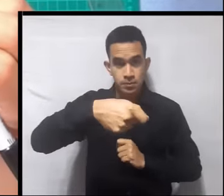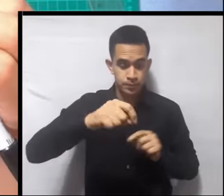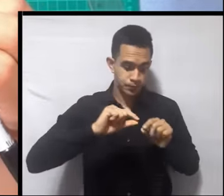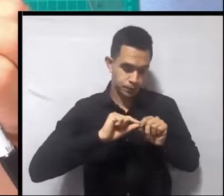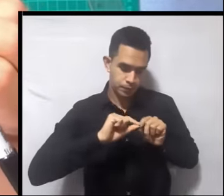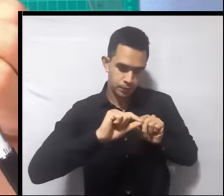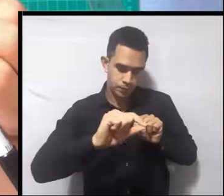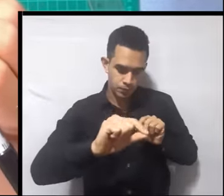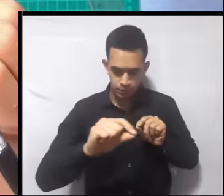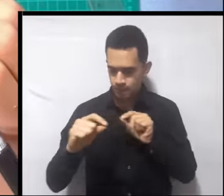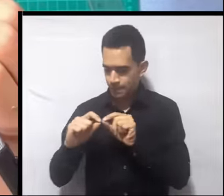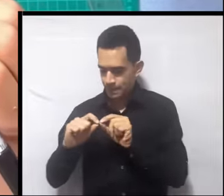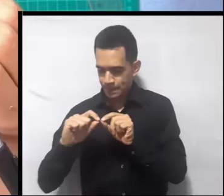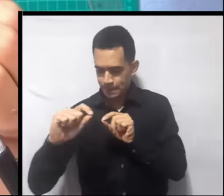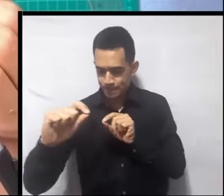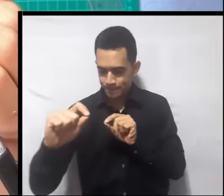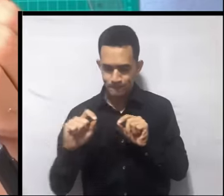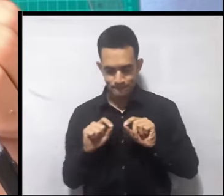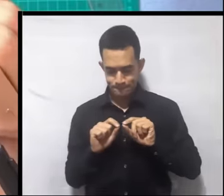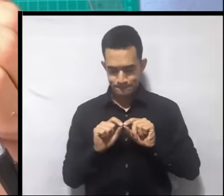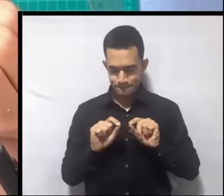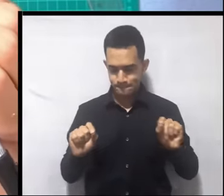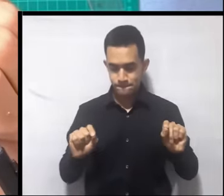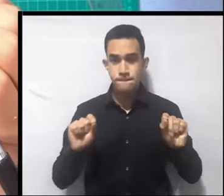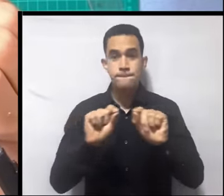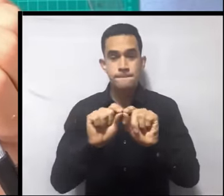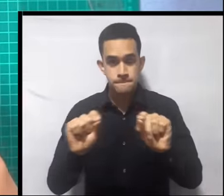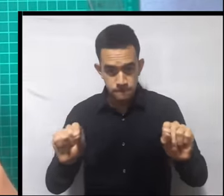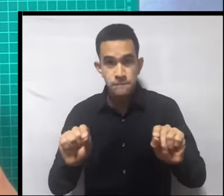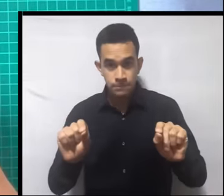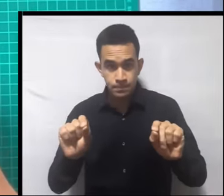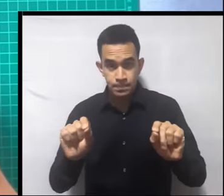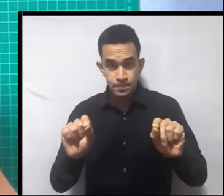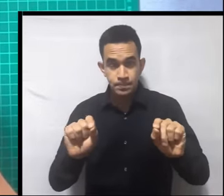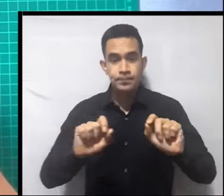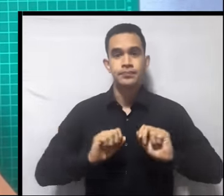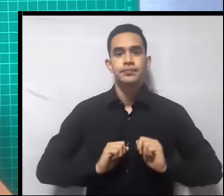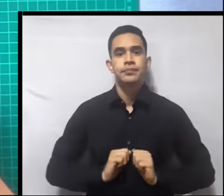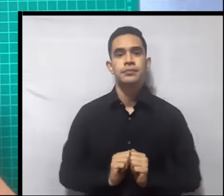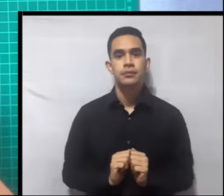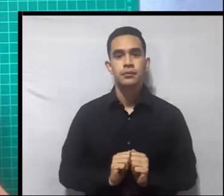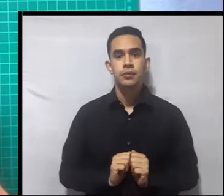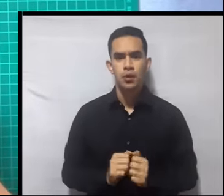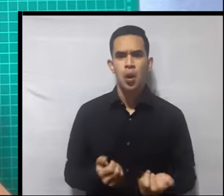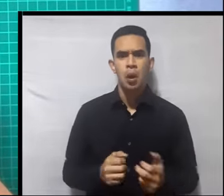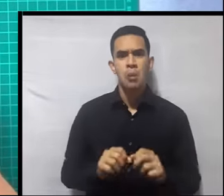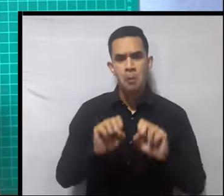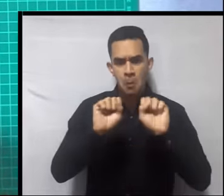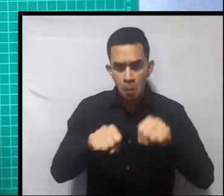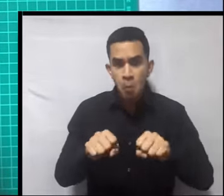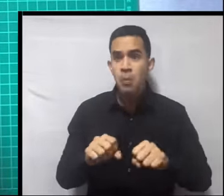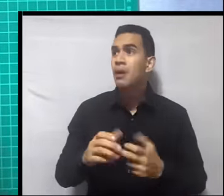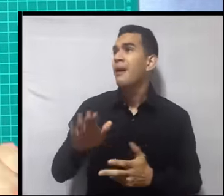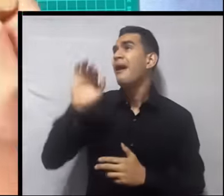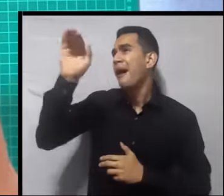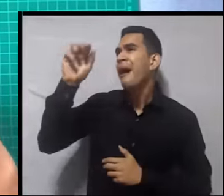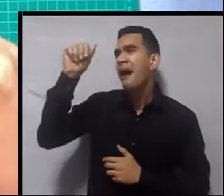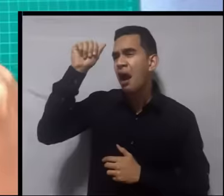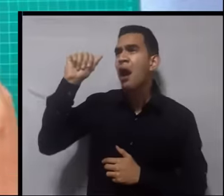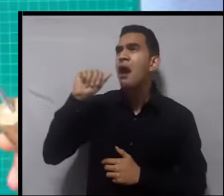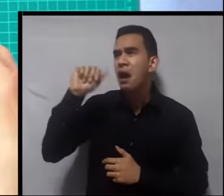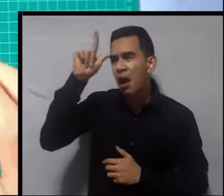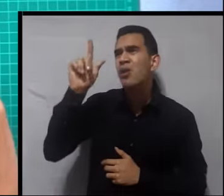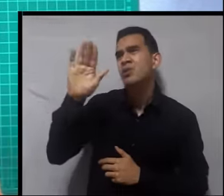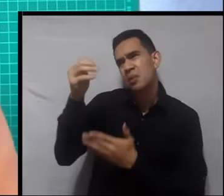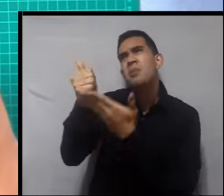la base y distancia. Esto depende de la forma de la botella que estés utilizando. Puedes pedirle ayuda a un